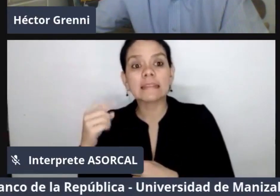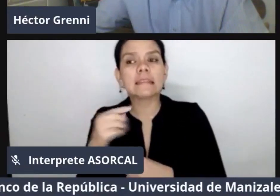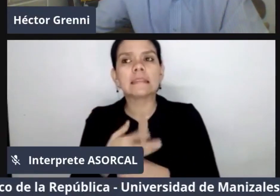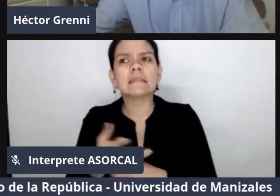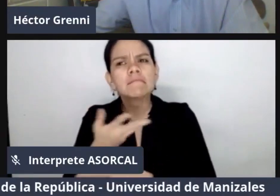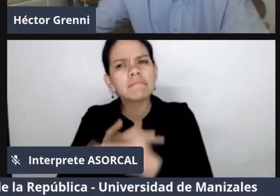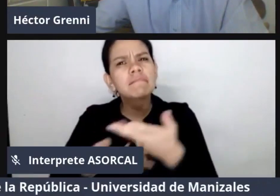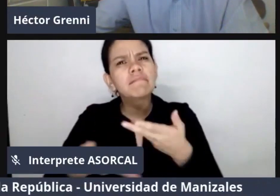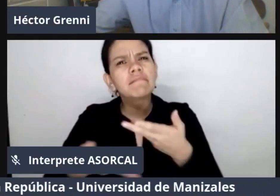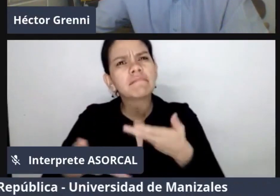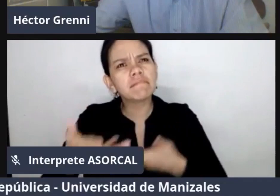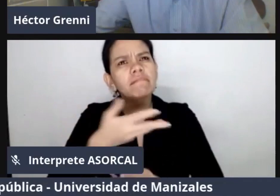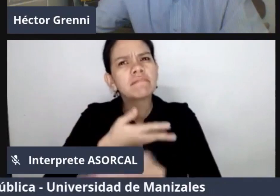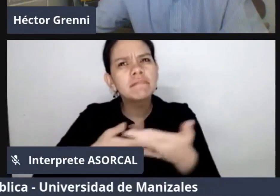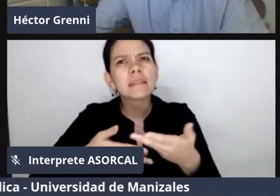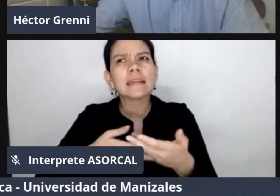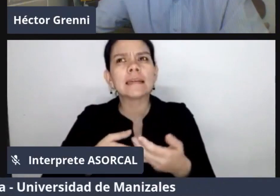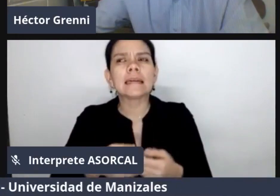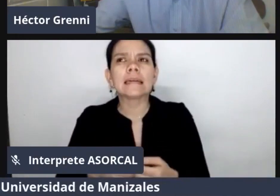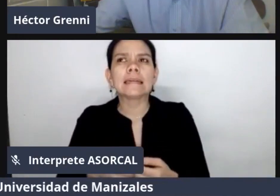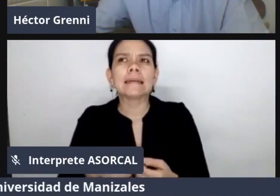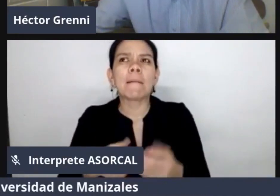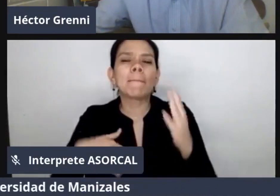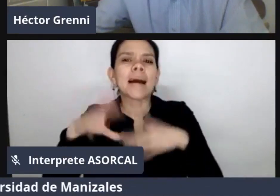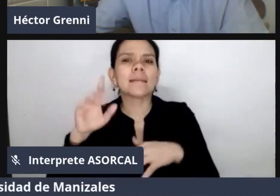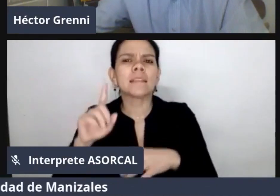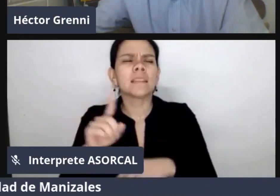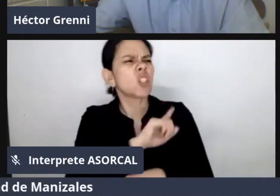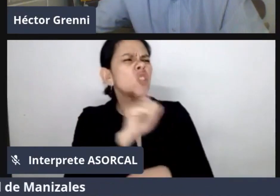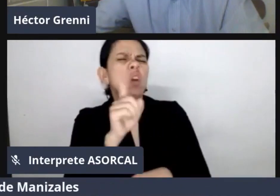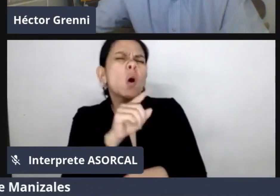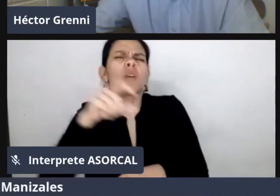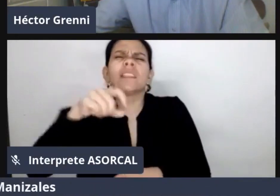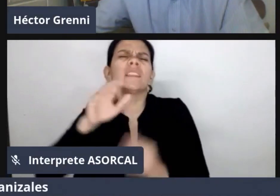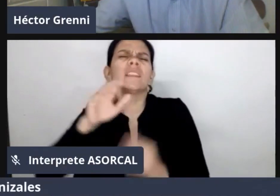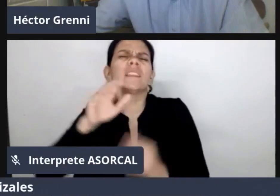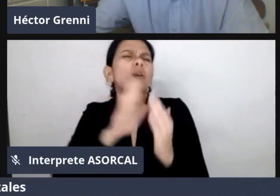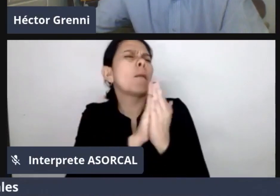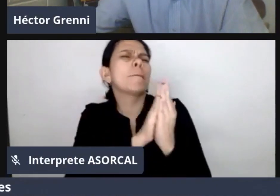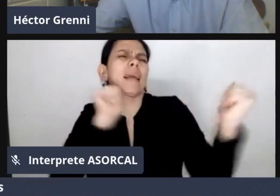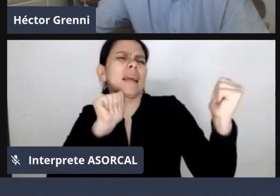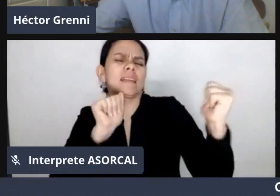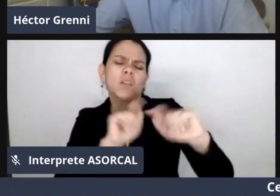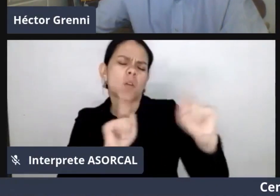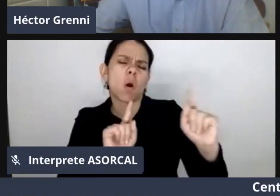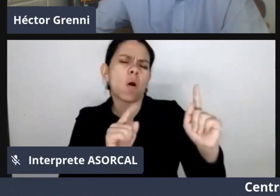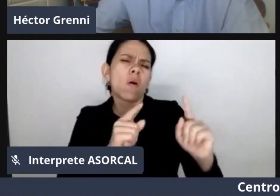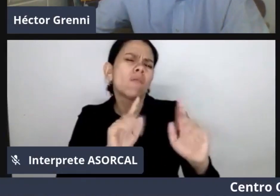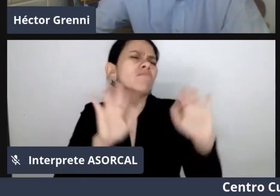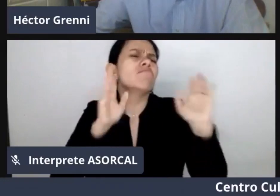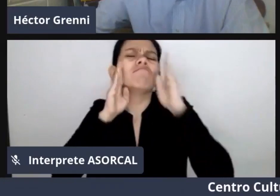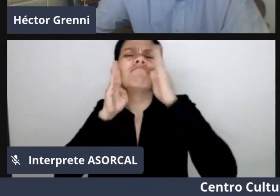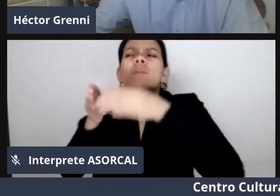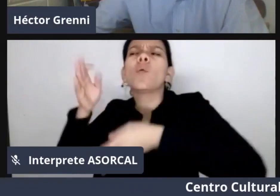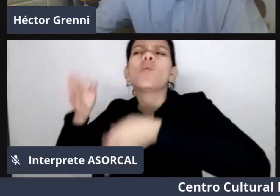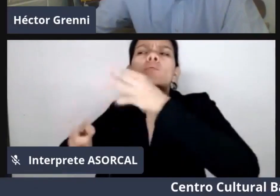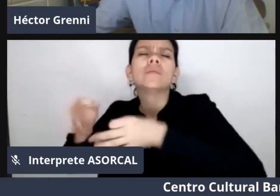busca la venganza y no la justicia, que es necesario empezar un periodo de verdad y